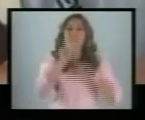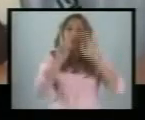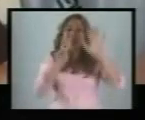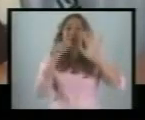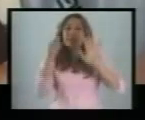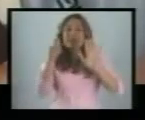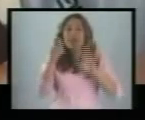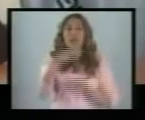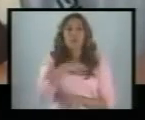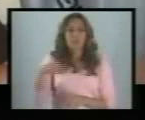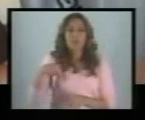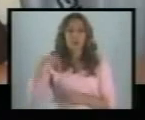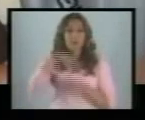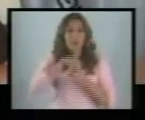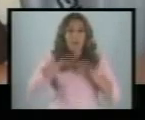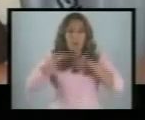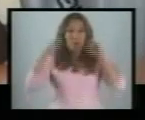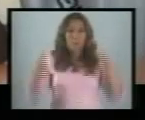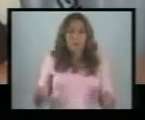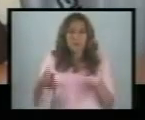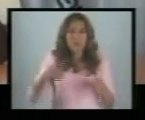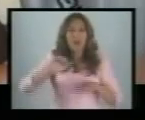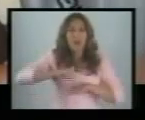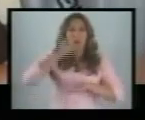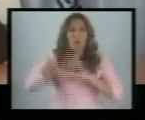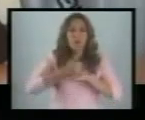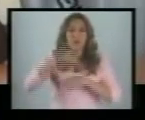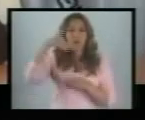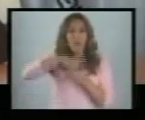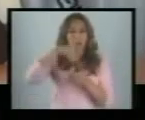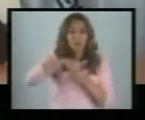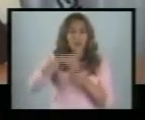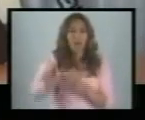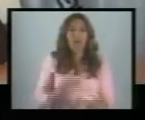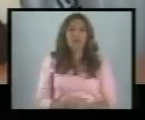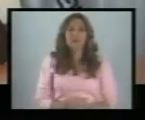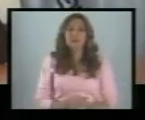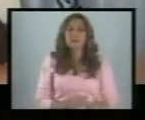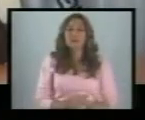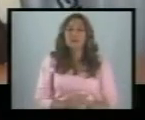157.276 miembros de mesa y de las juntas electorales municipales,